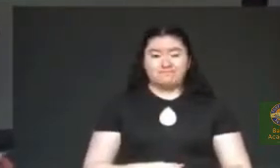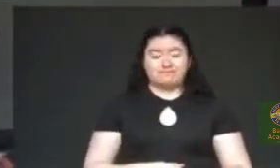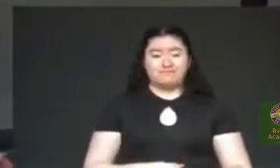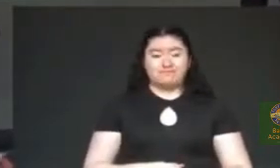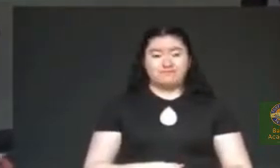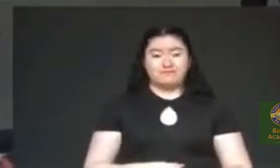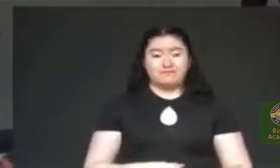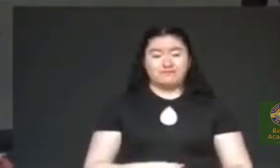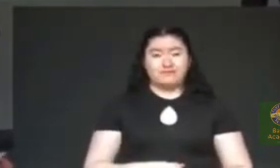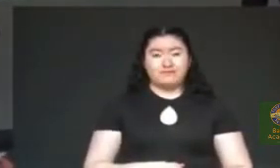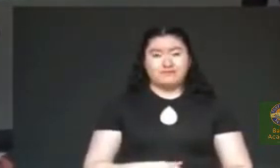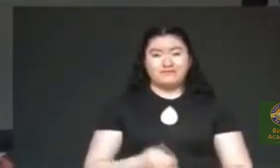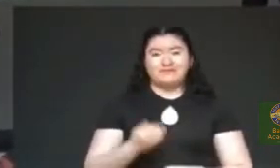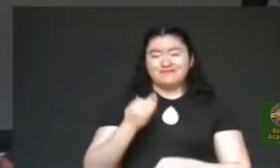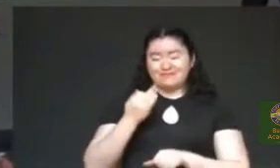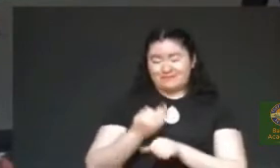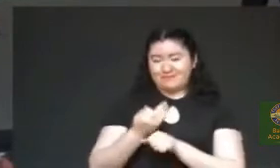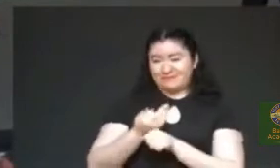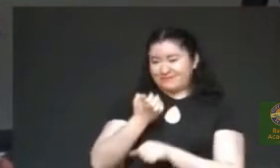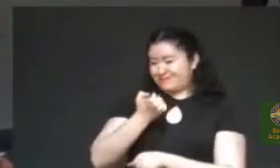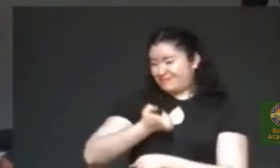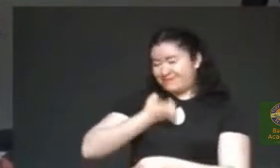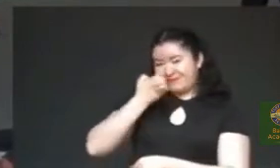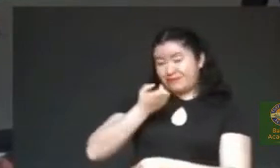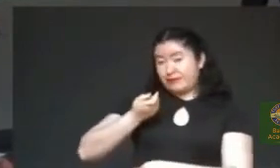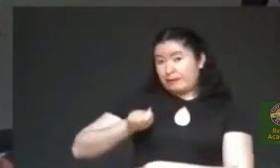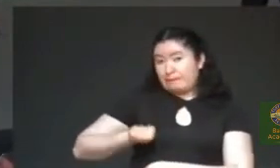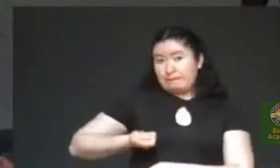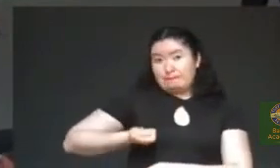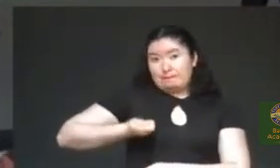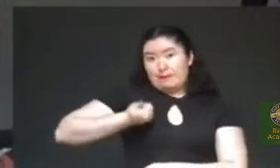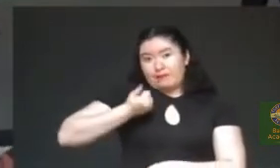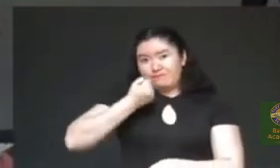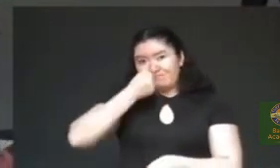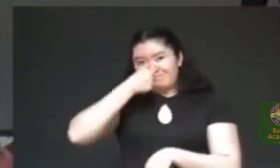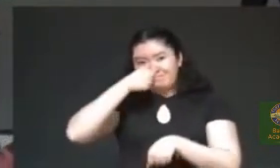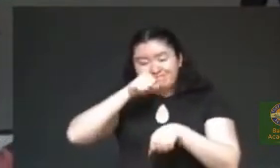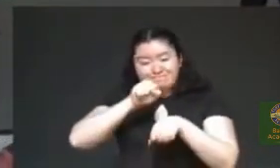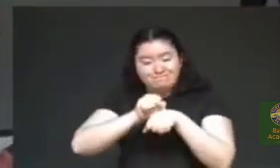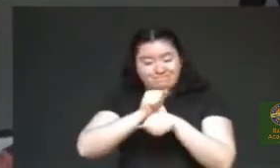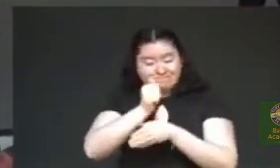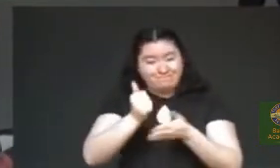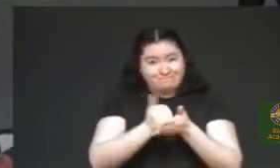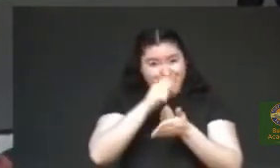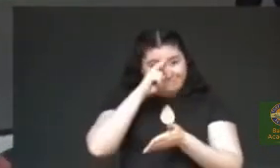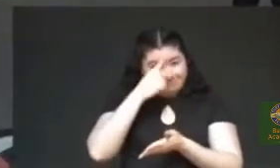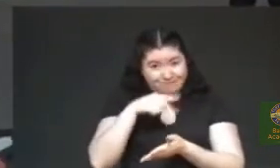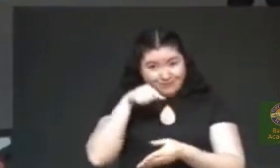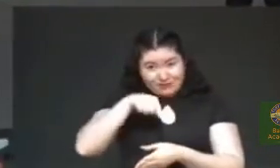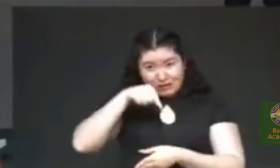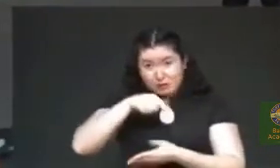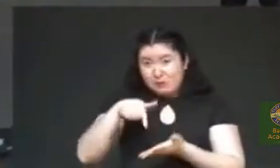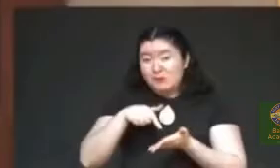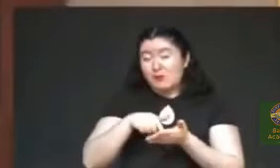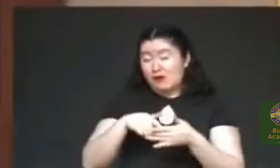esta histórica escuela, la primera secundaria de la Ciudad de México,